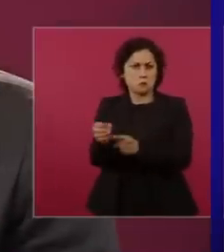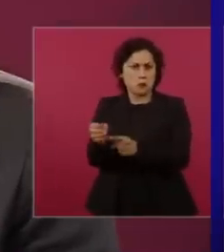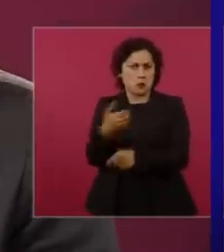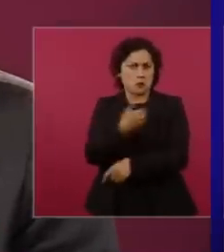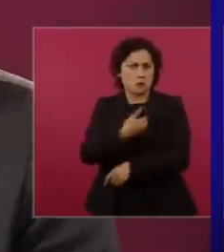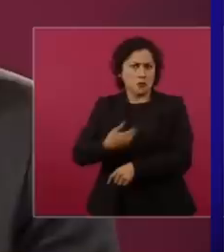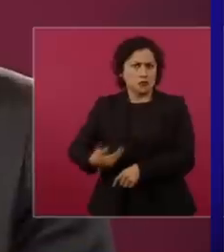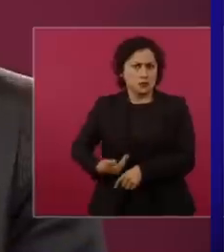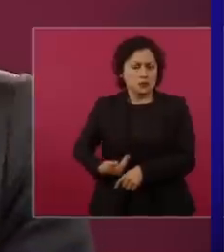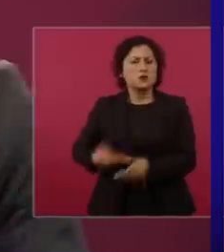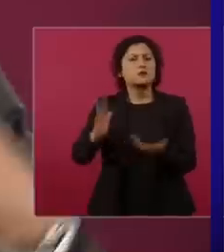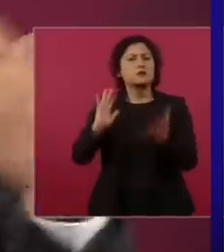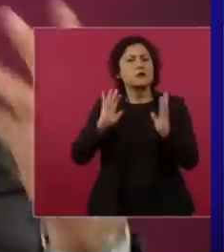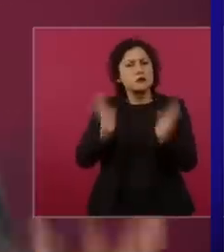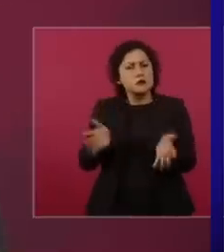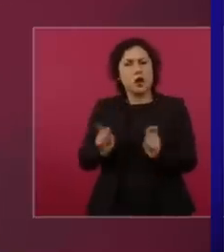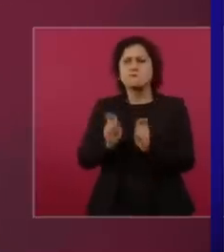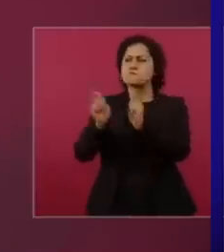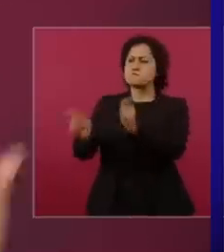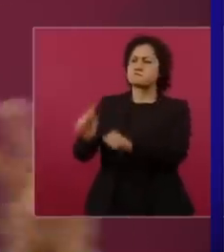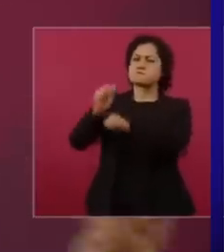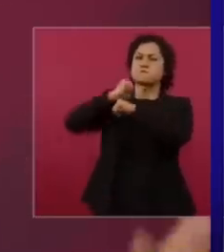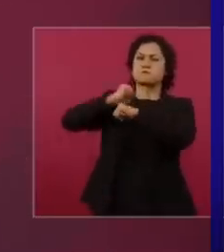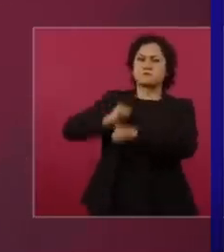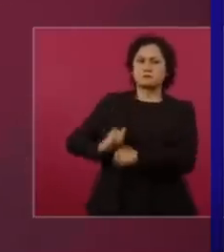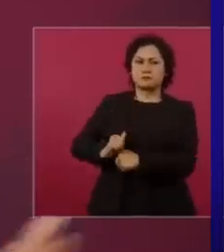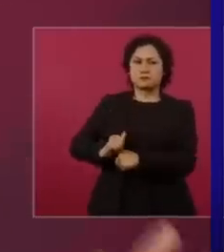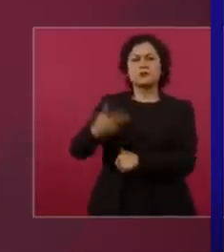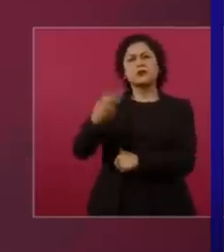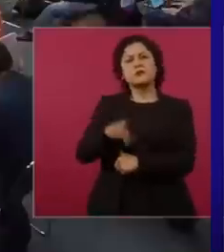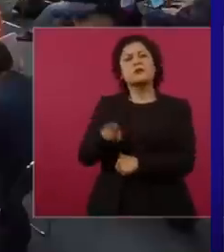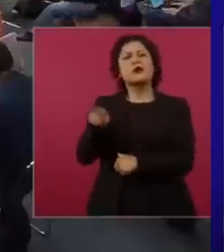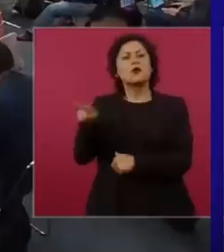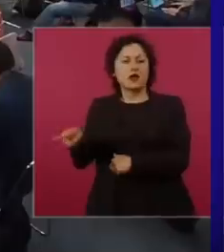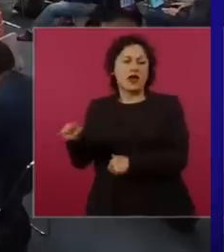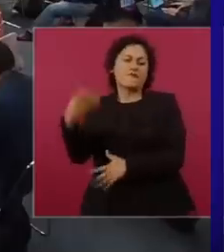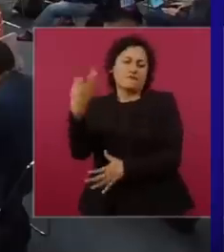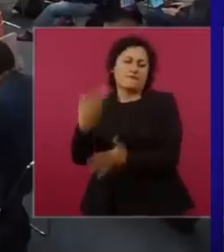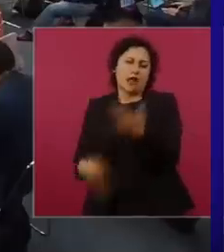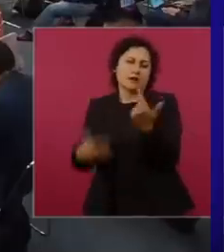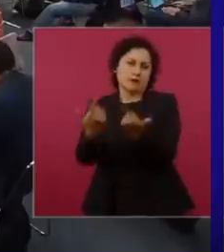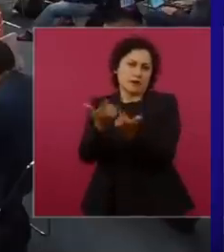no tenía mayoría, porque no tenía un partido sólido.